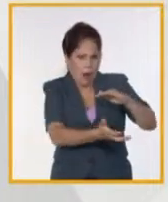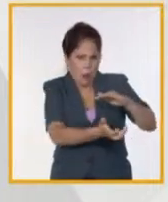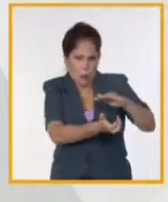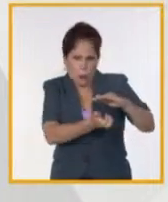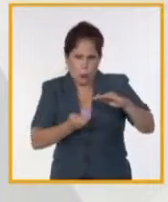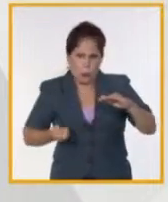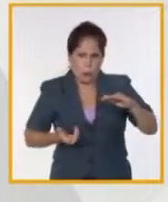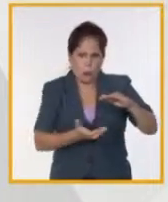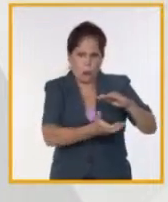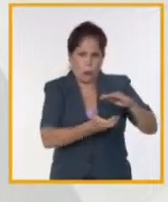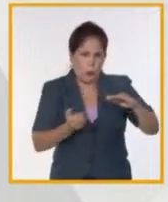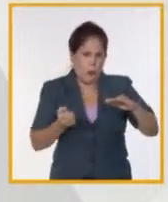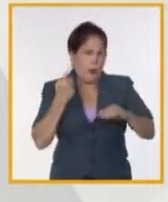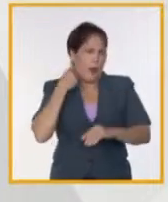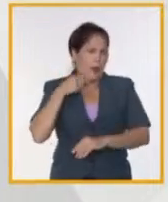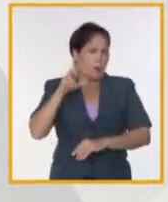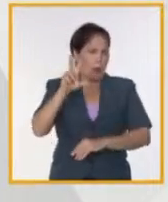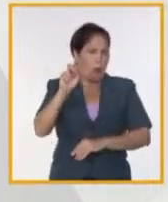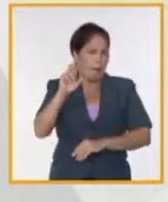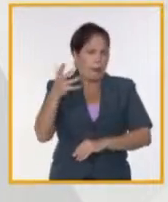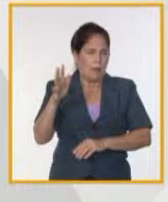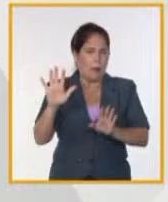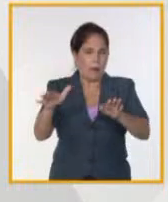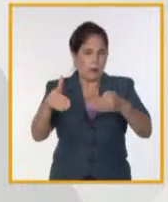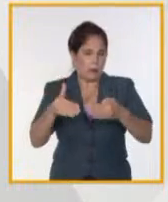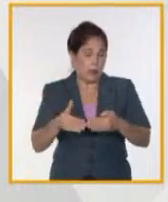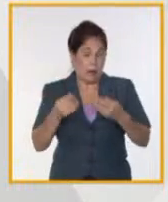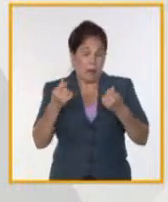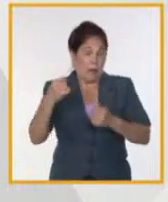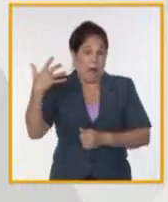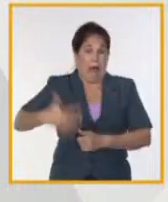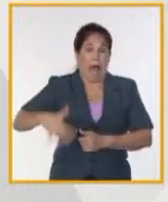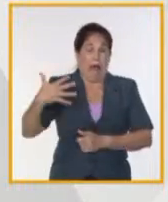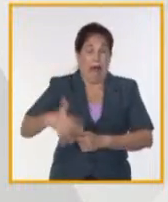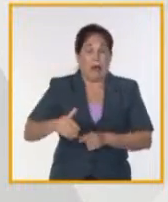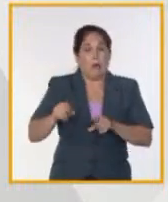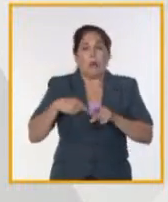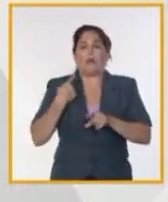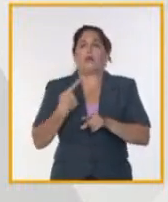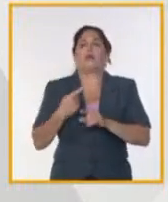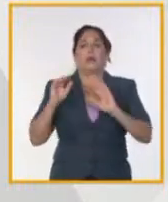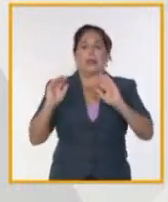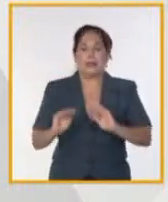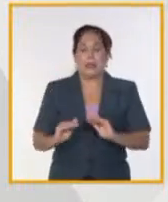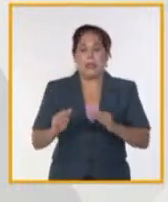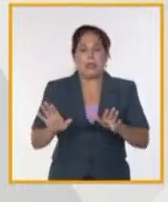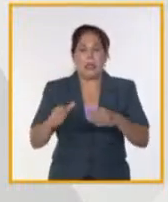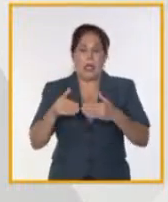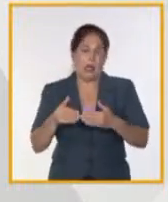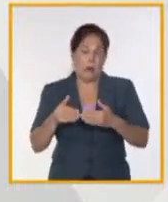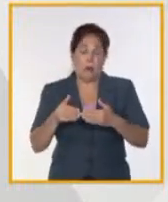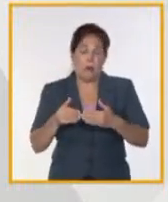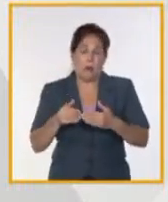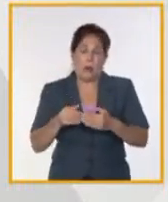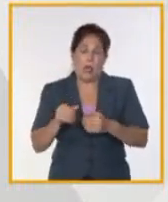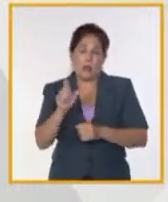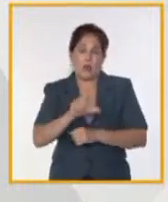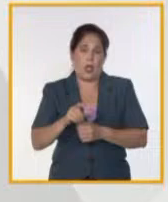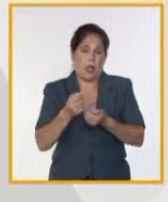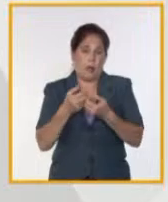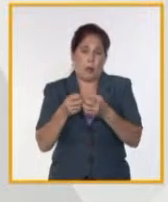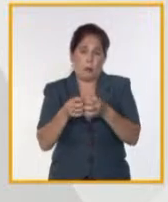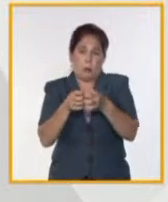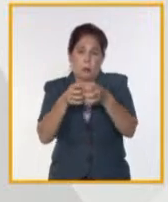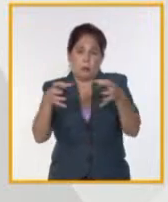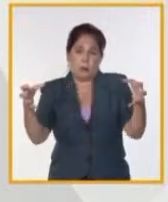a principios de los años 2000 se cerraron cuando el precio del cromo bajó y producto de la desintegración del campo socialista, Cuba